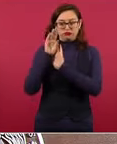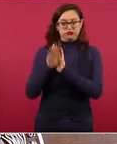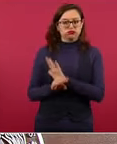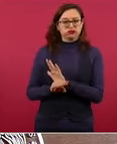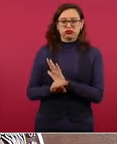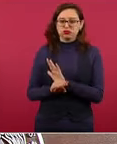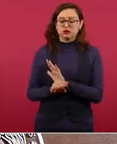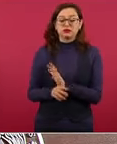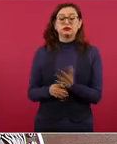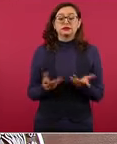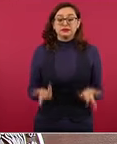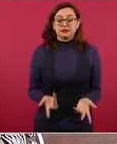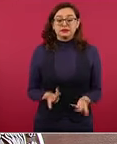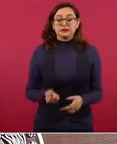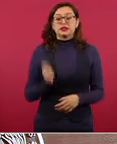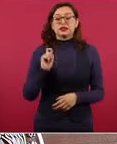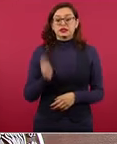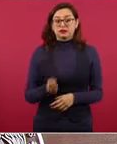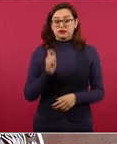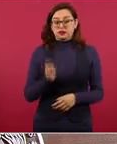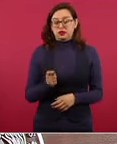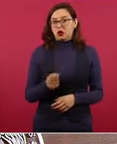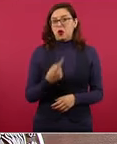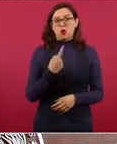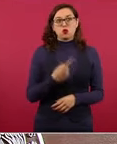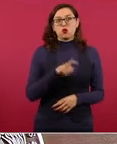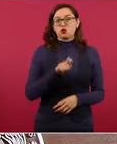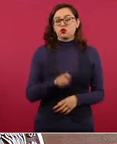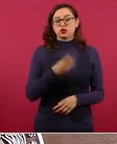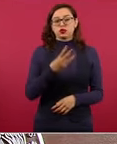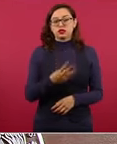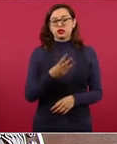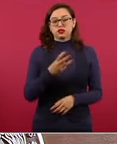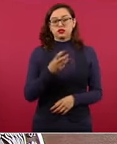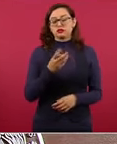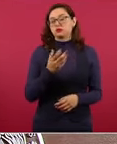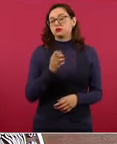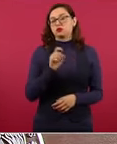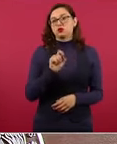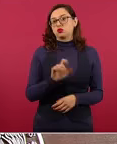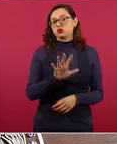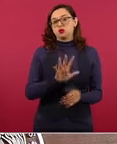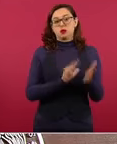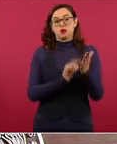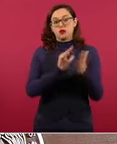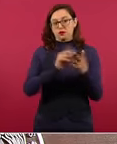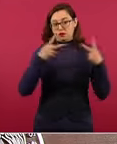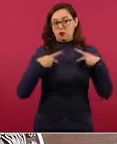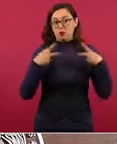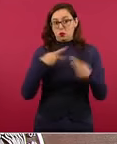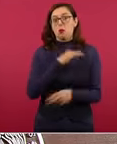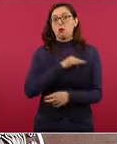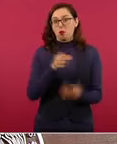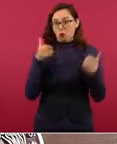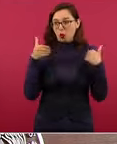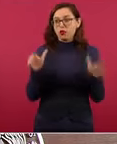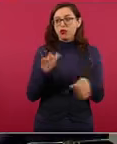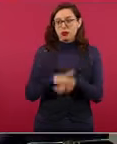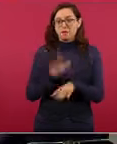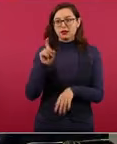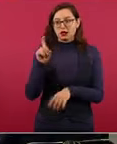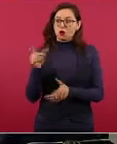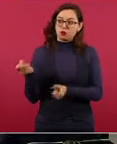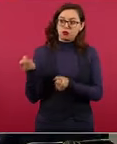se pudiera abastecer de agua a 1.3 o 1.5 millones de habitantes que estamos